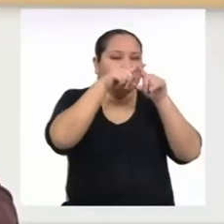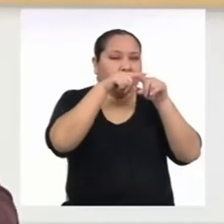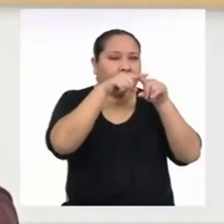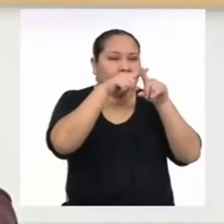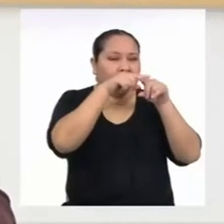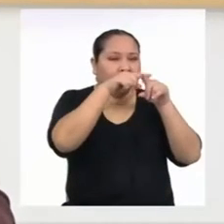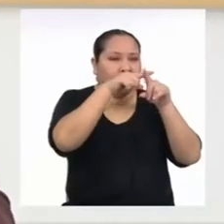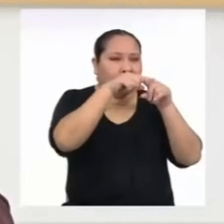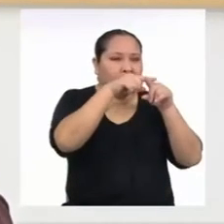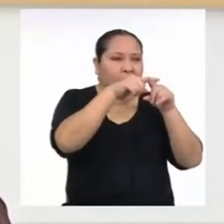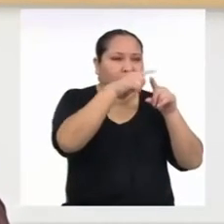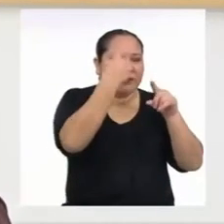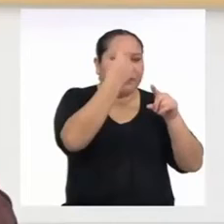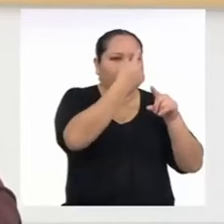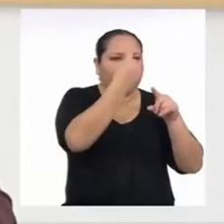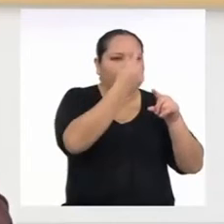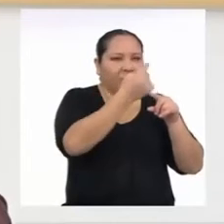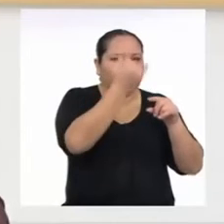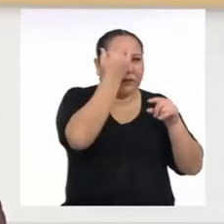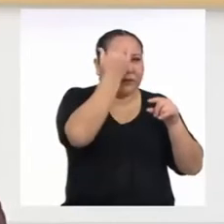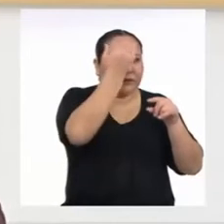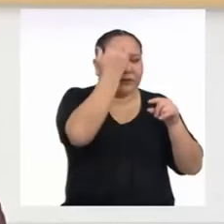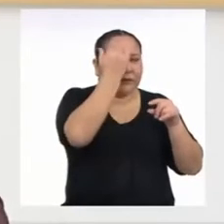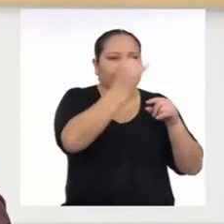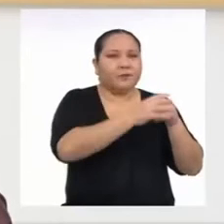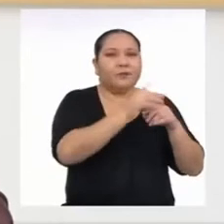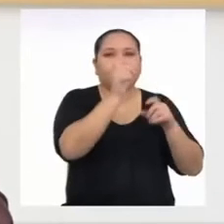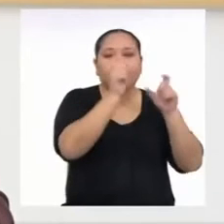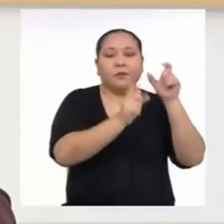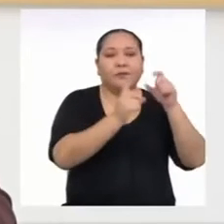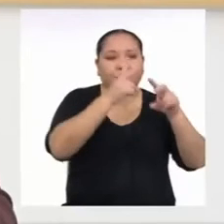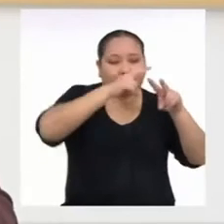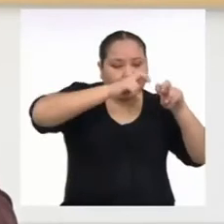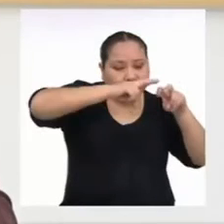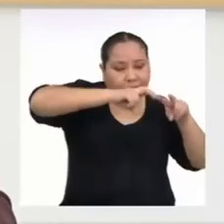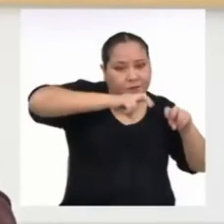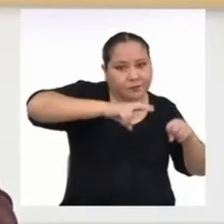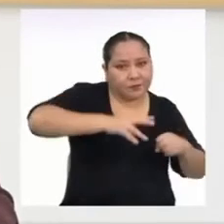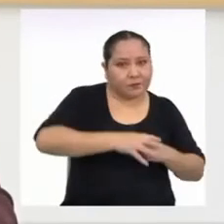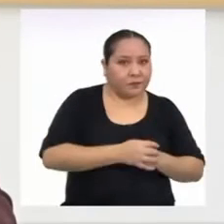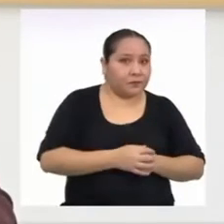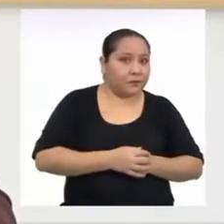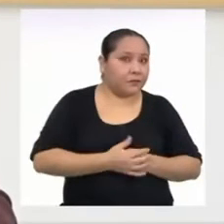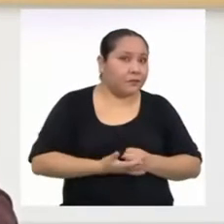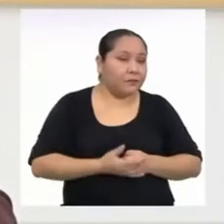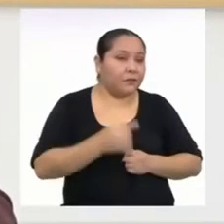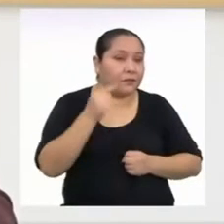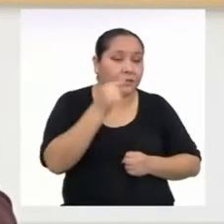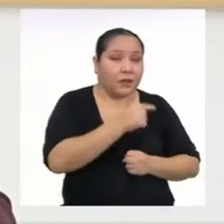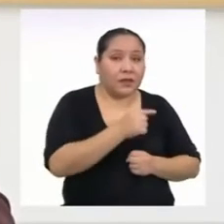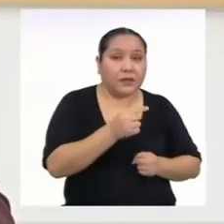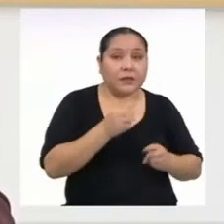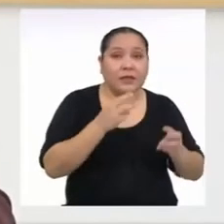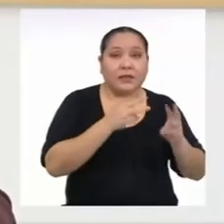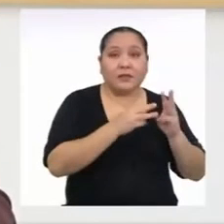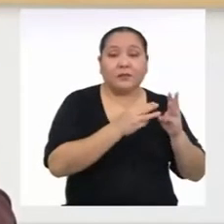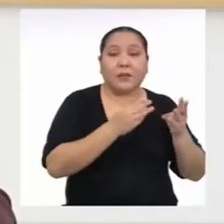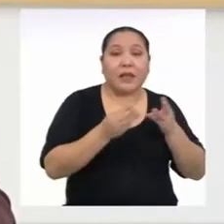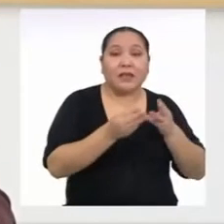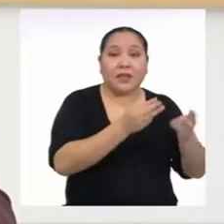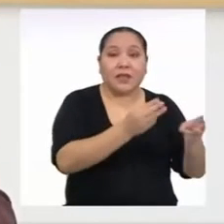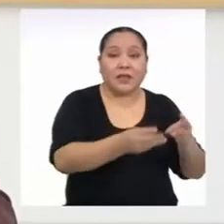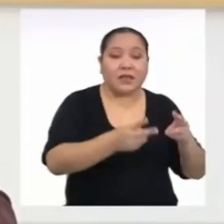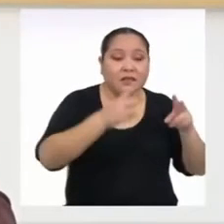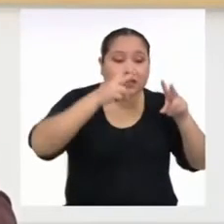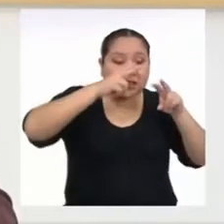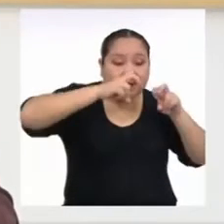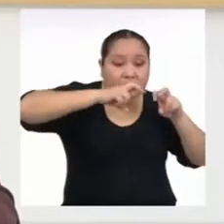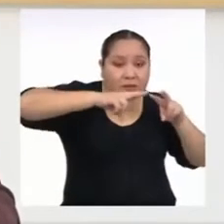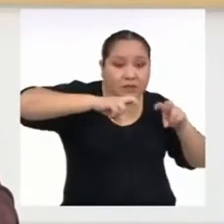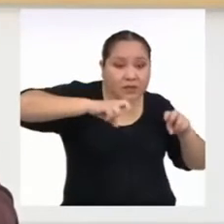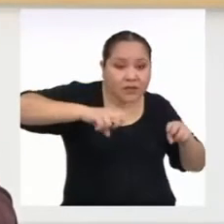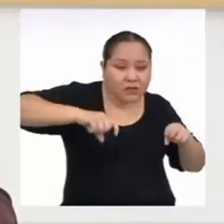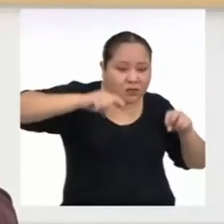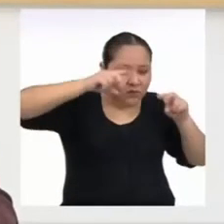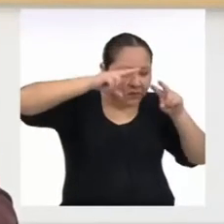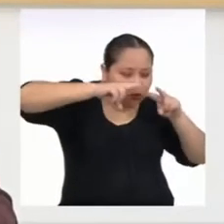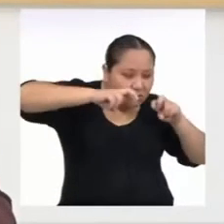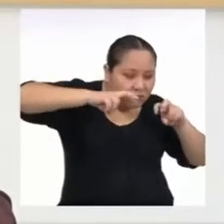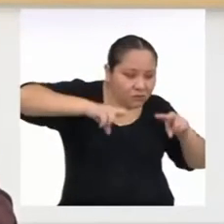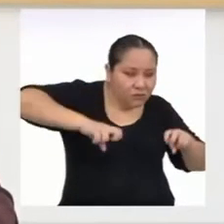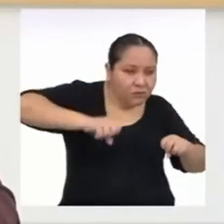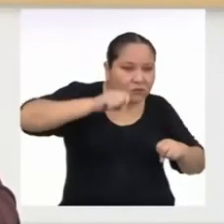gran medida del criterio o juicio del investigador. Normalmente, estos métodos se utilizan en estudios exploratorios